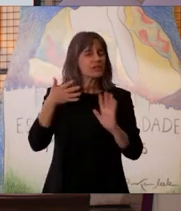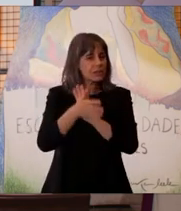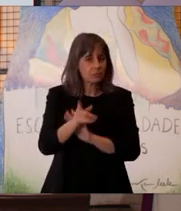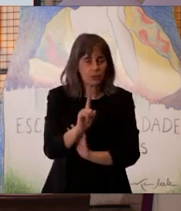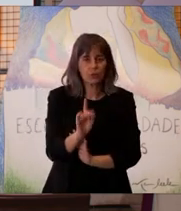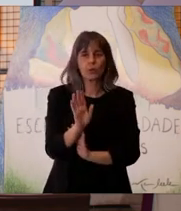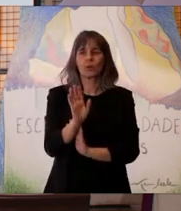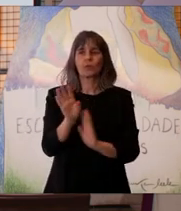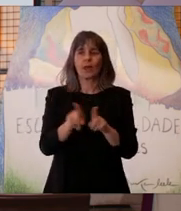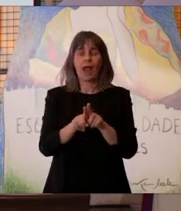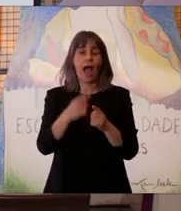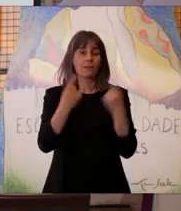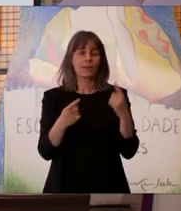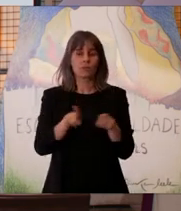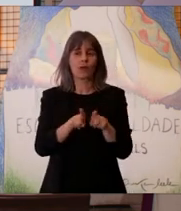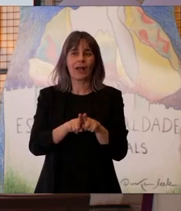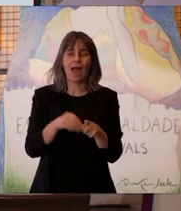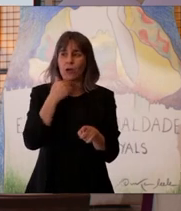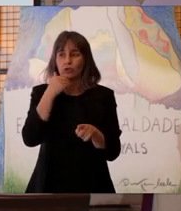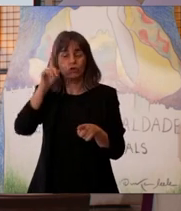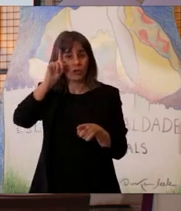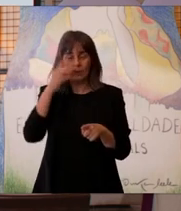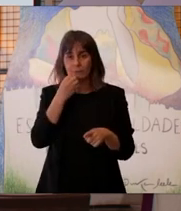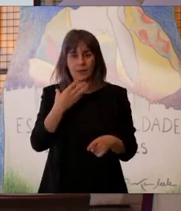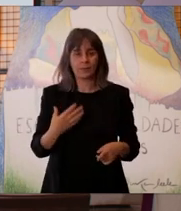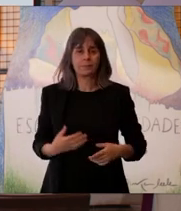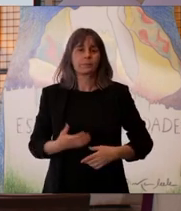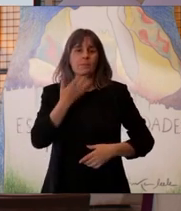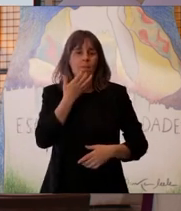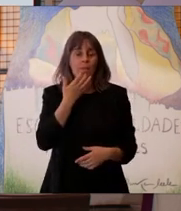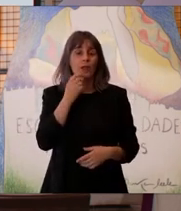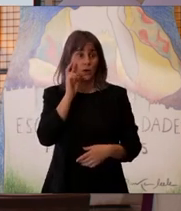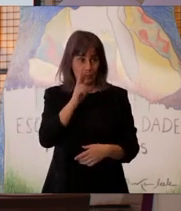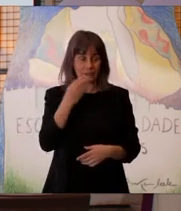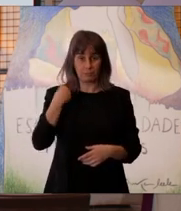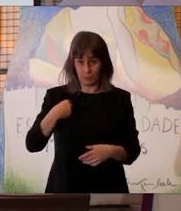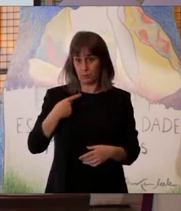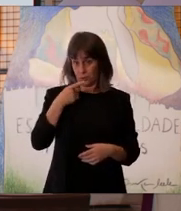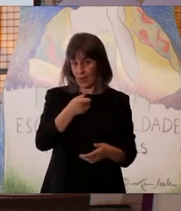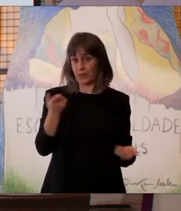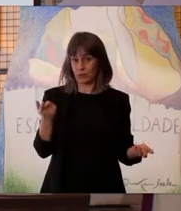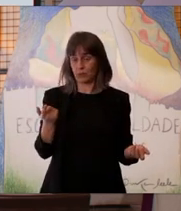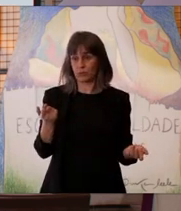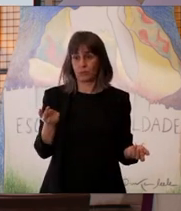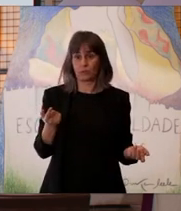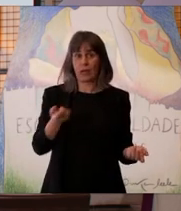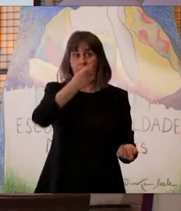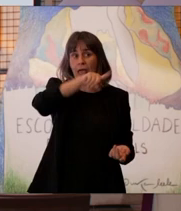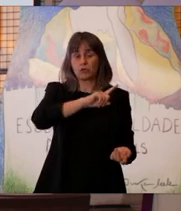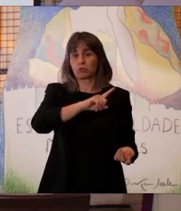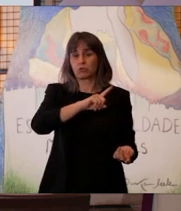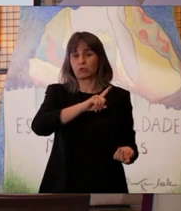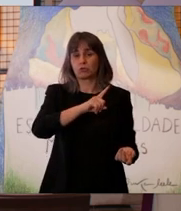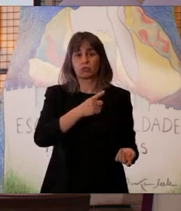a veces es una cosa que no sabes muy bien porque por ejemplo Tú lo ves en eso en lo poco que les cuesta a ellos la